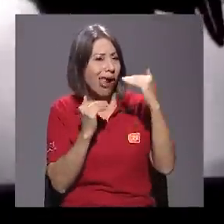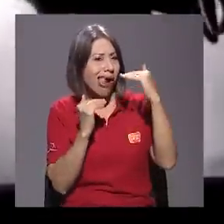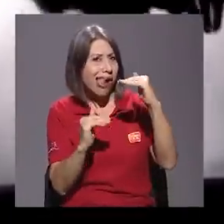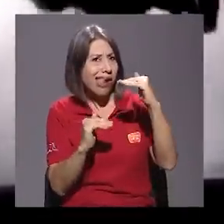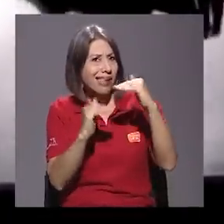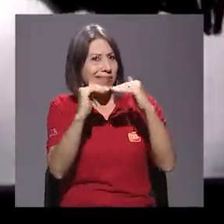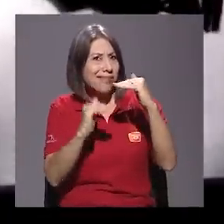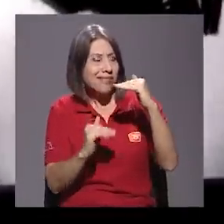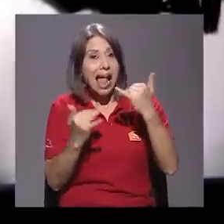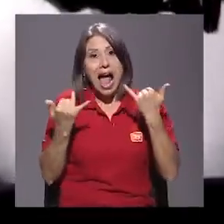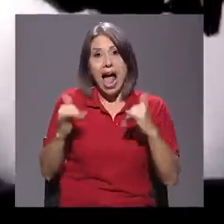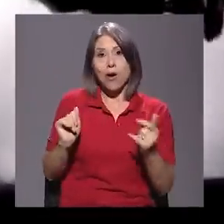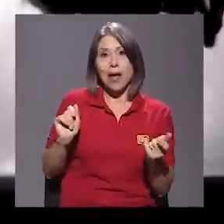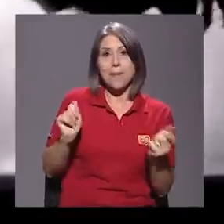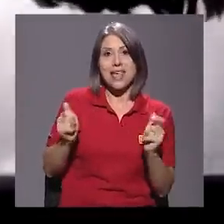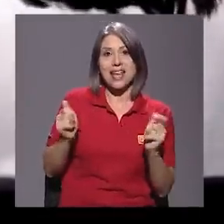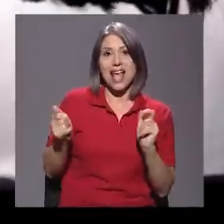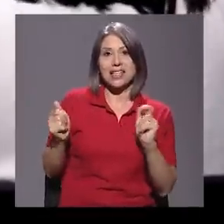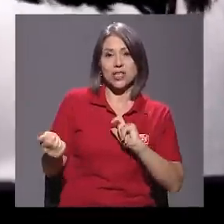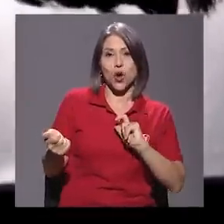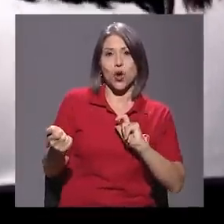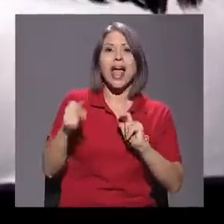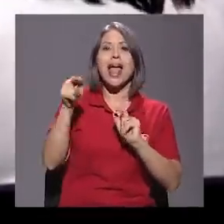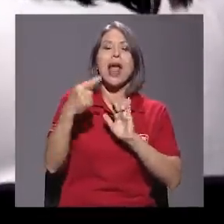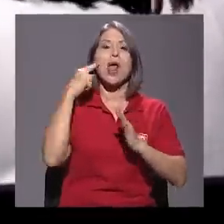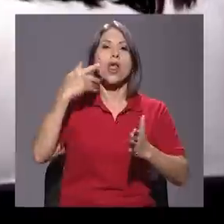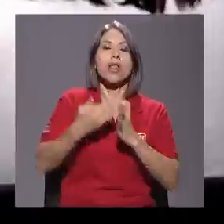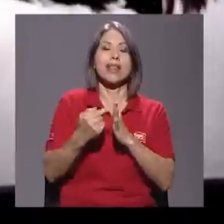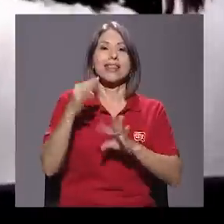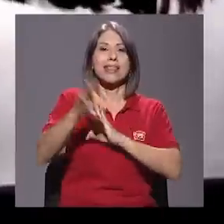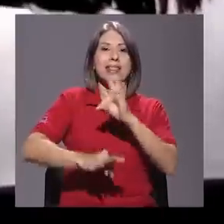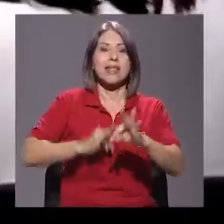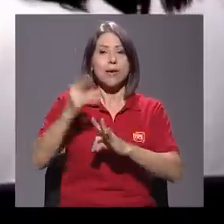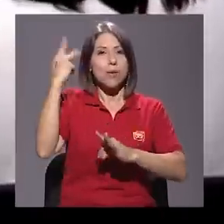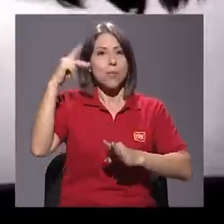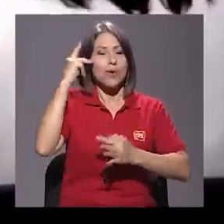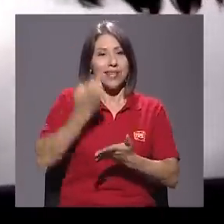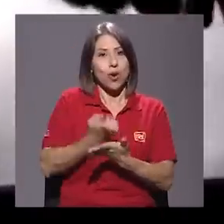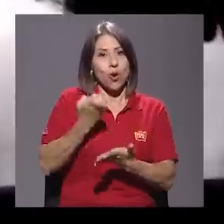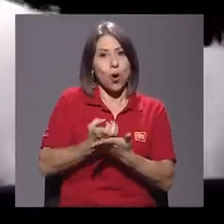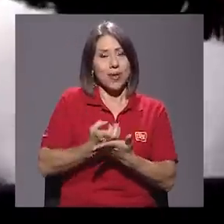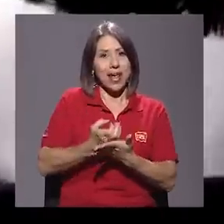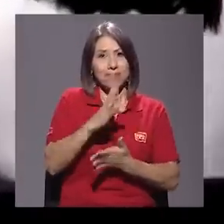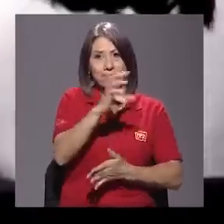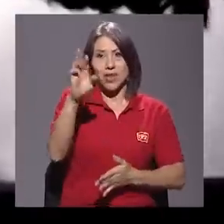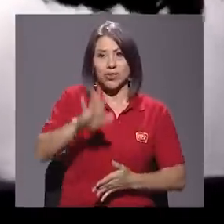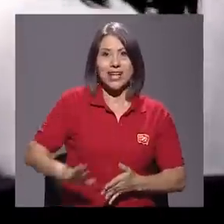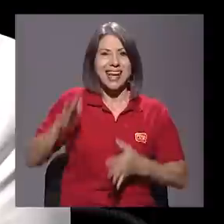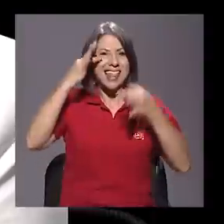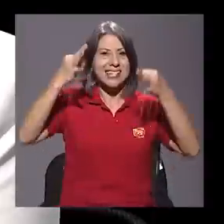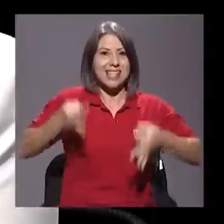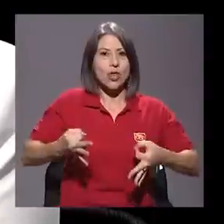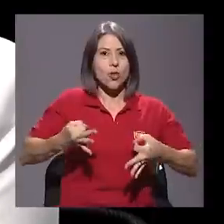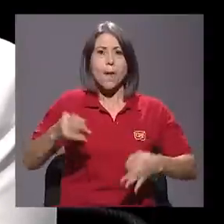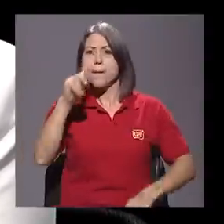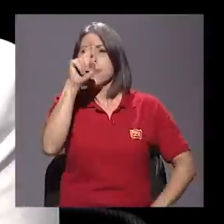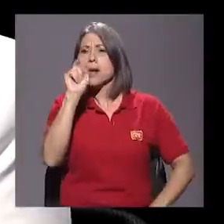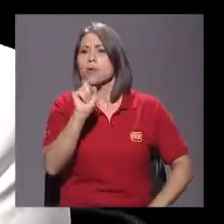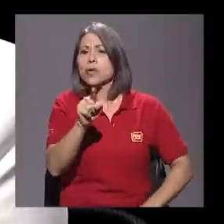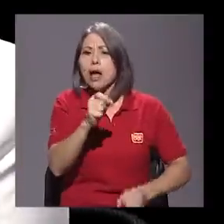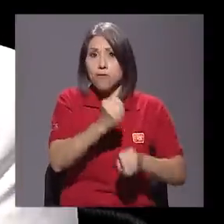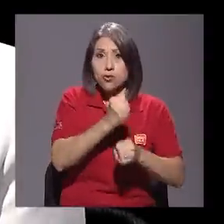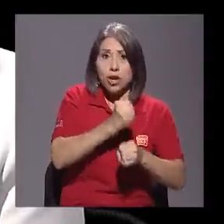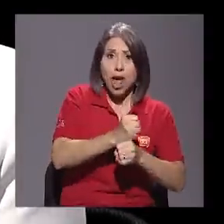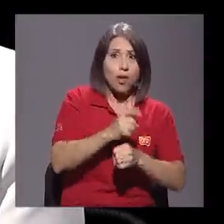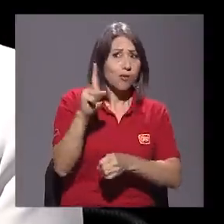una migración que lo que refleja es el tipo de política económica que el Estado costarricense ha decidido hacer. La pregunta del millón sería, ¿eso ha funcionado o no ha funcionado?